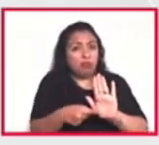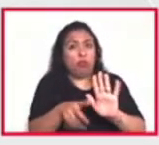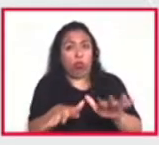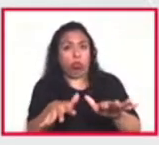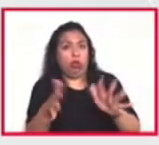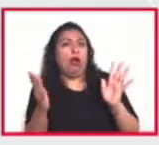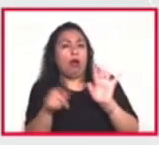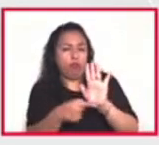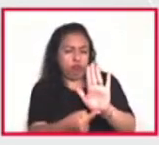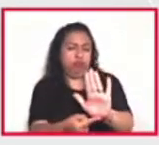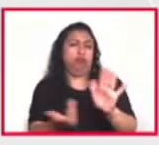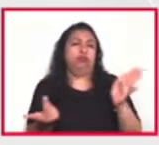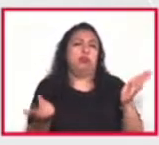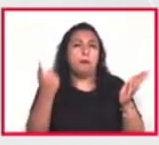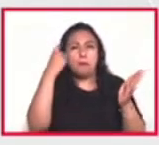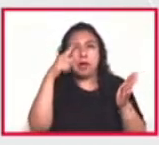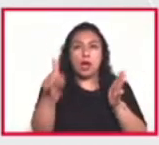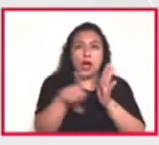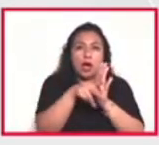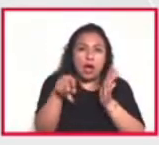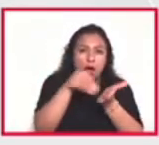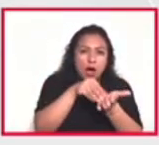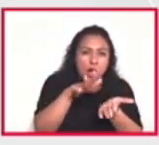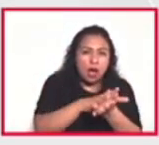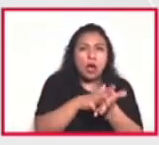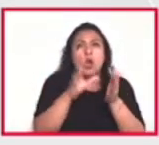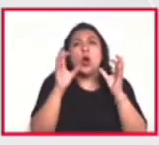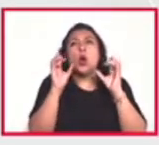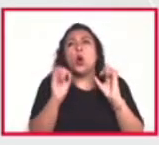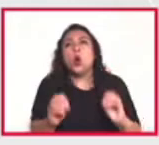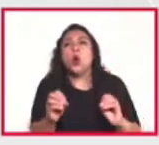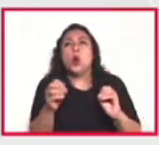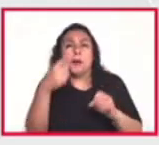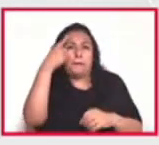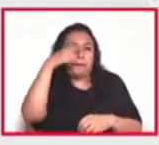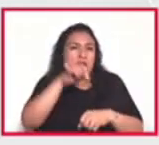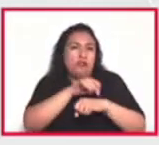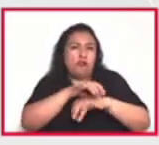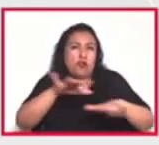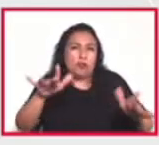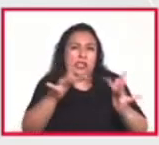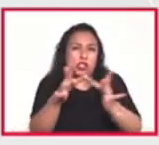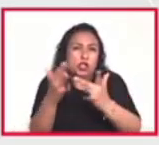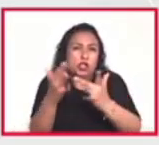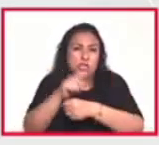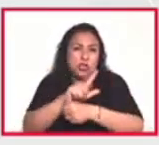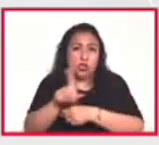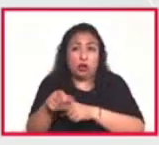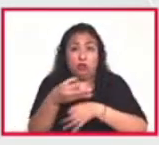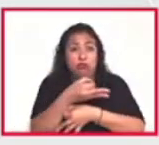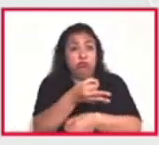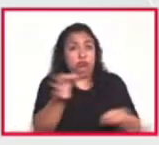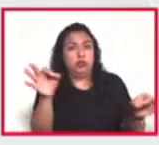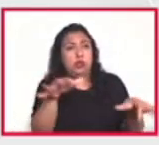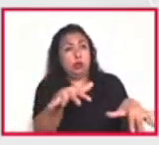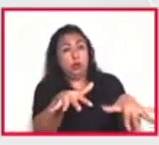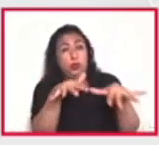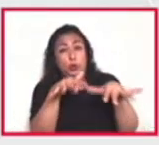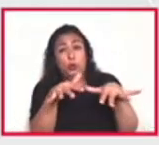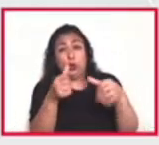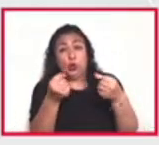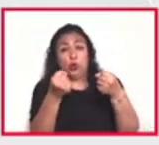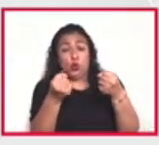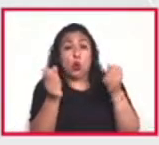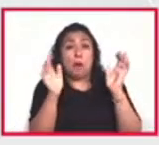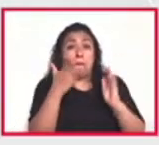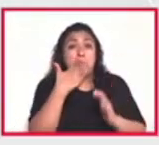entonces para la prensa escrita o para informaciones en redes sociales resulta muy, muy